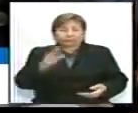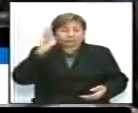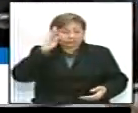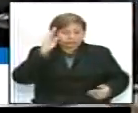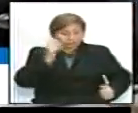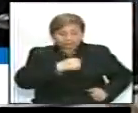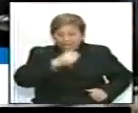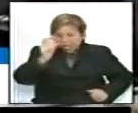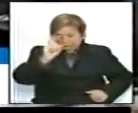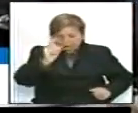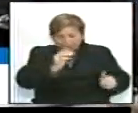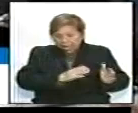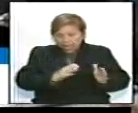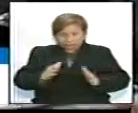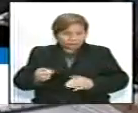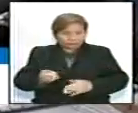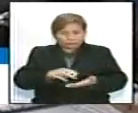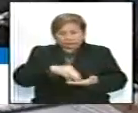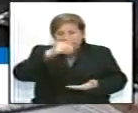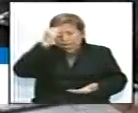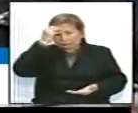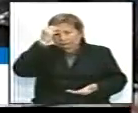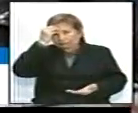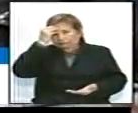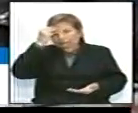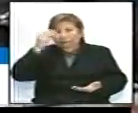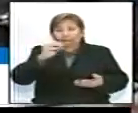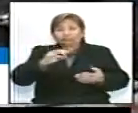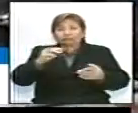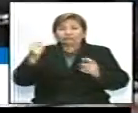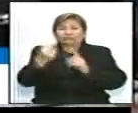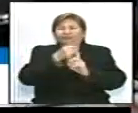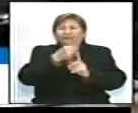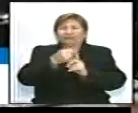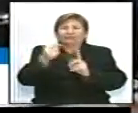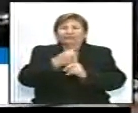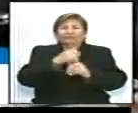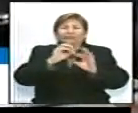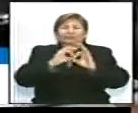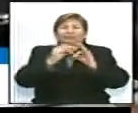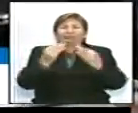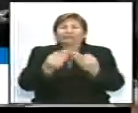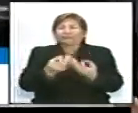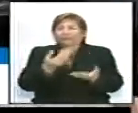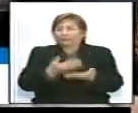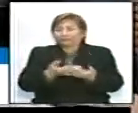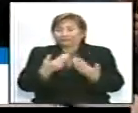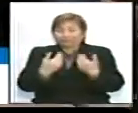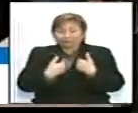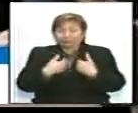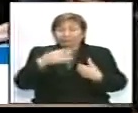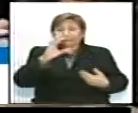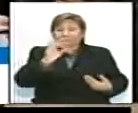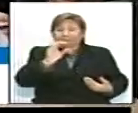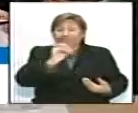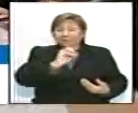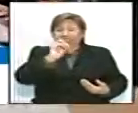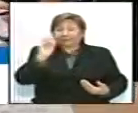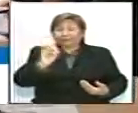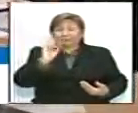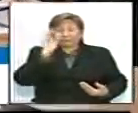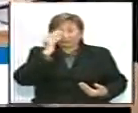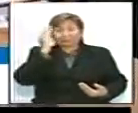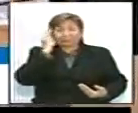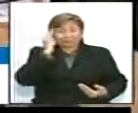policías no está preparado para atender denuncias de violencia familiar. Y yo creo que ya que tengamos el 80% en la capacidad, me